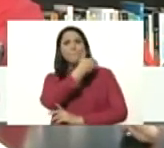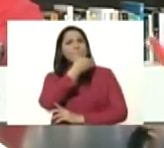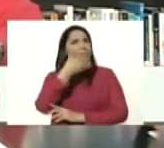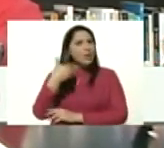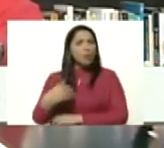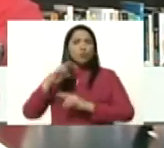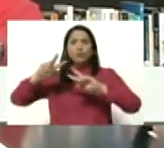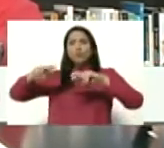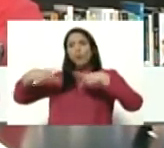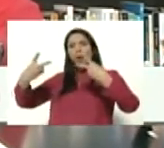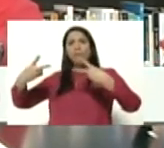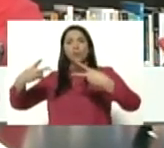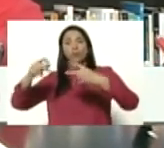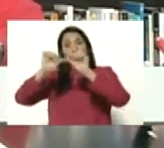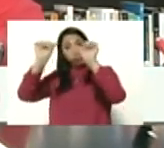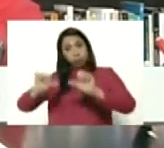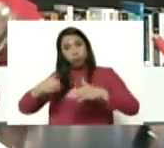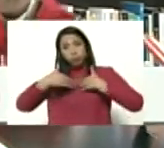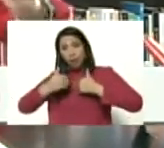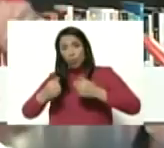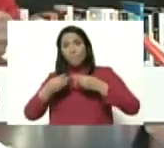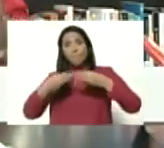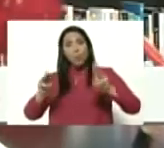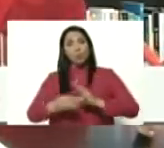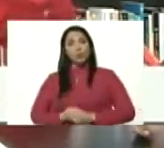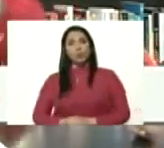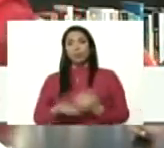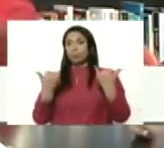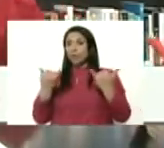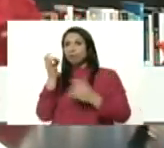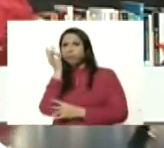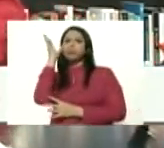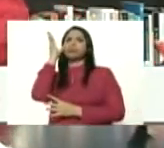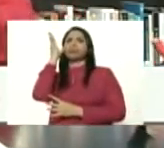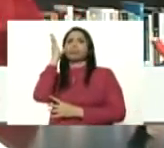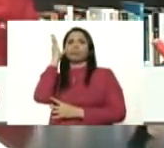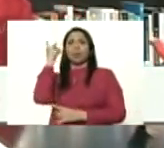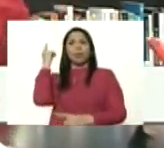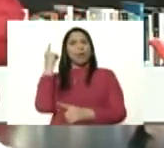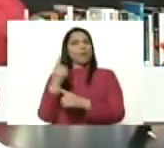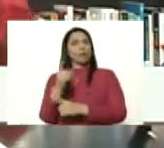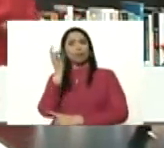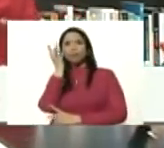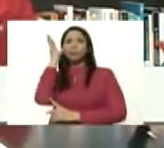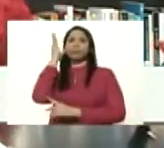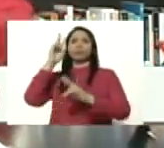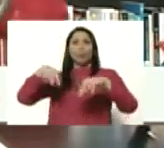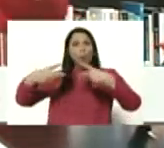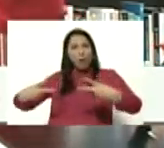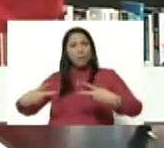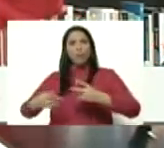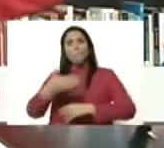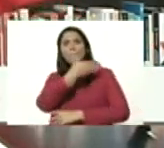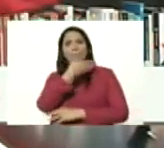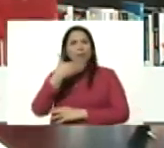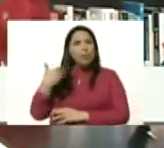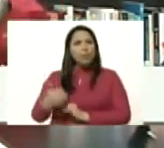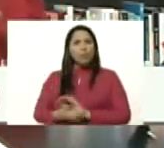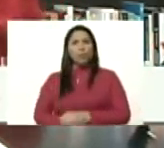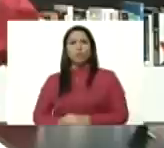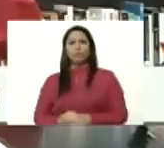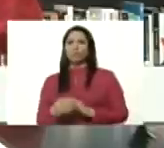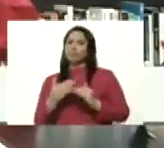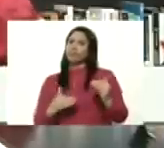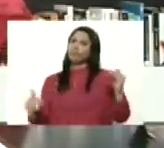y nuevo sistema de salud público. Y ya está surgiendo. Tiene que surgir un nuevo y mejor, más